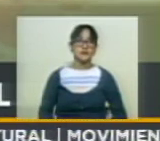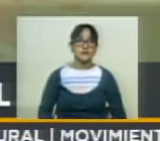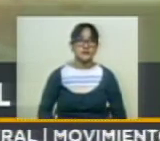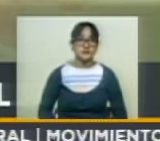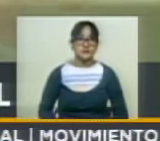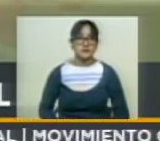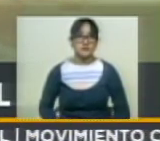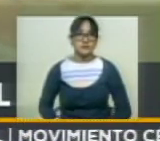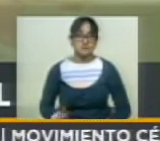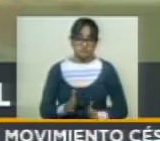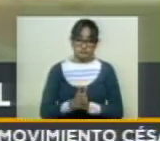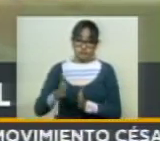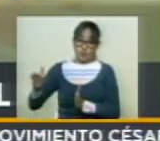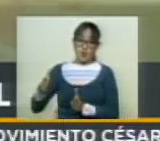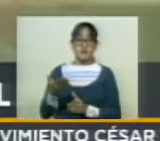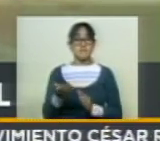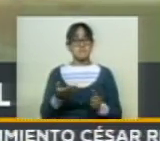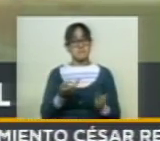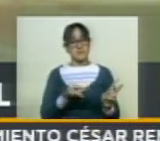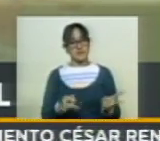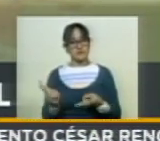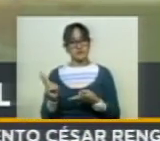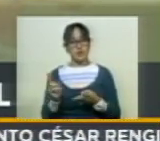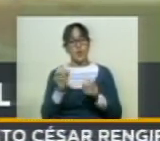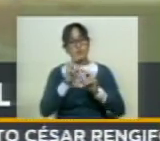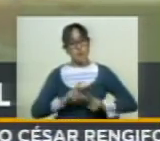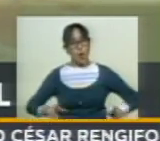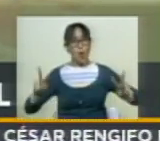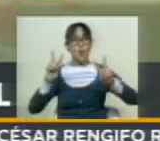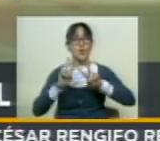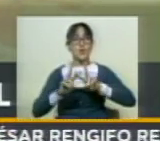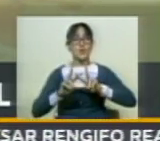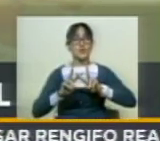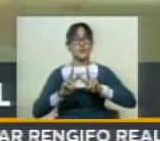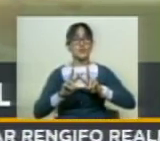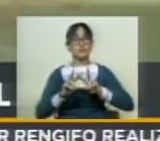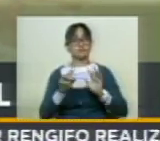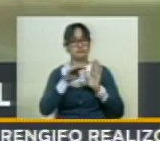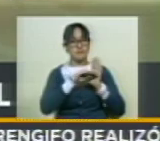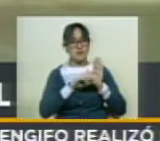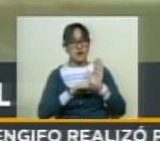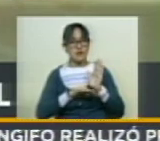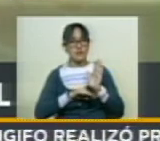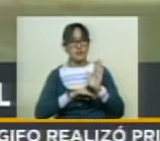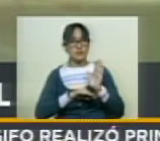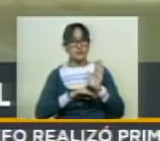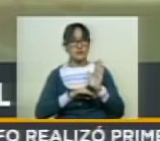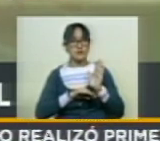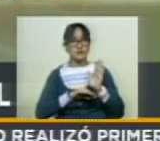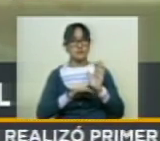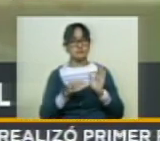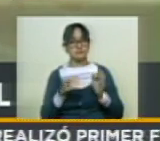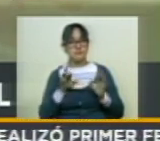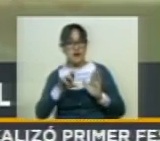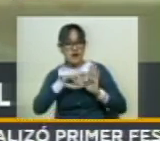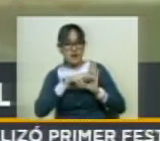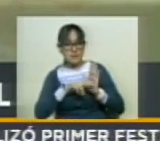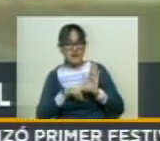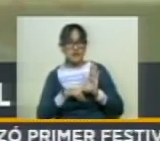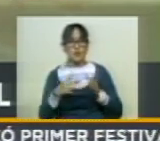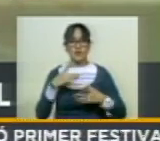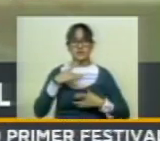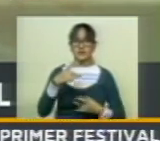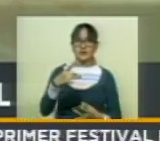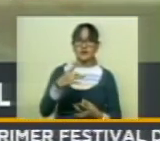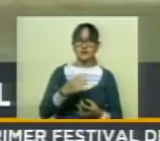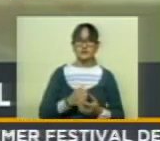Nosotros extendimos la invitación y las Naciones Unidas, de acuerdo a sus reglamentos, a sus